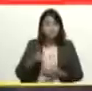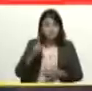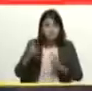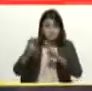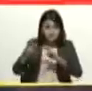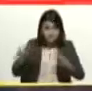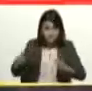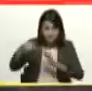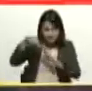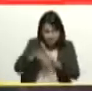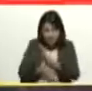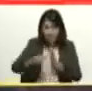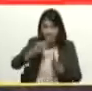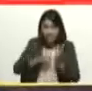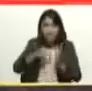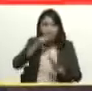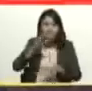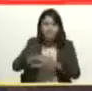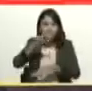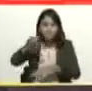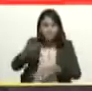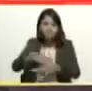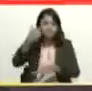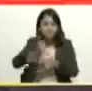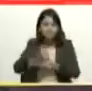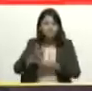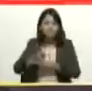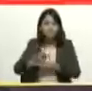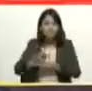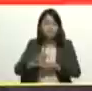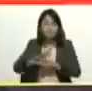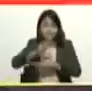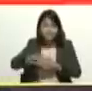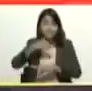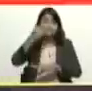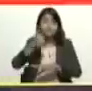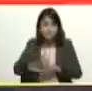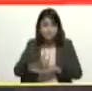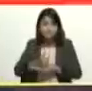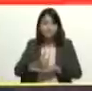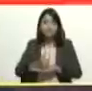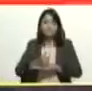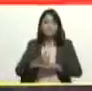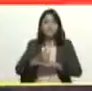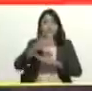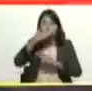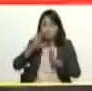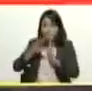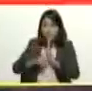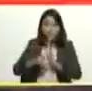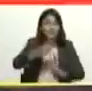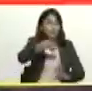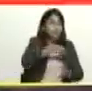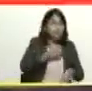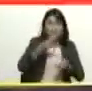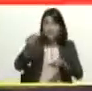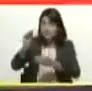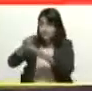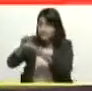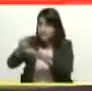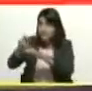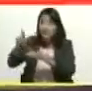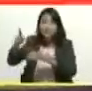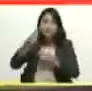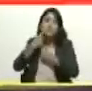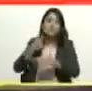fondo. Creo que es una expresión muy propia suya, cuando le pasamos una novedad de algo, usted lo primero que nos dice, a